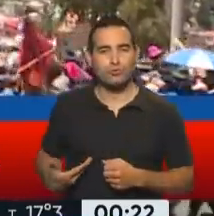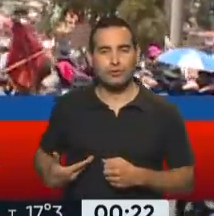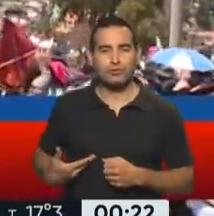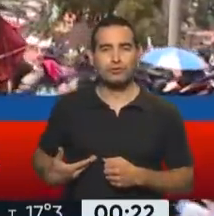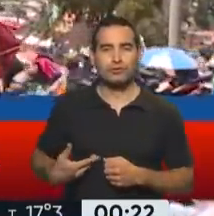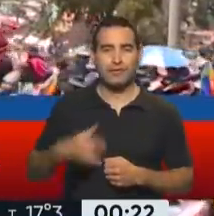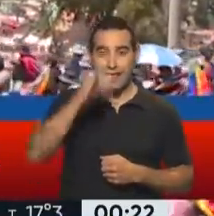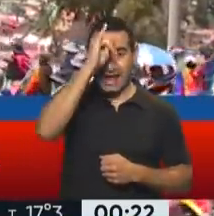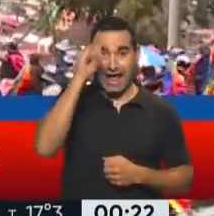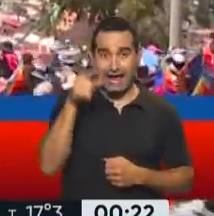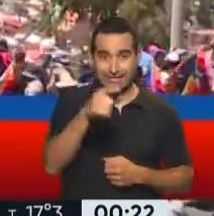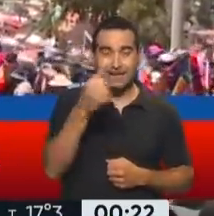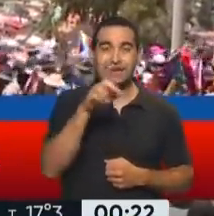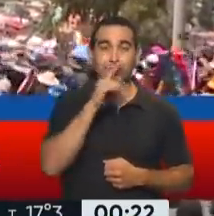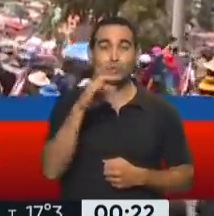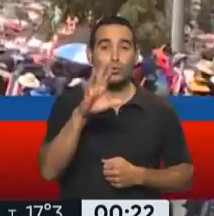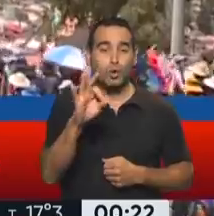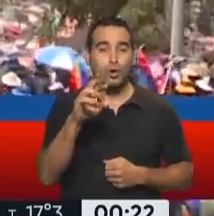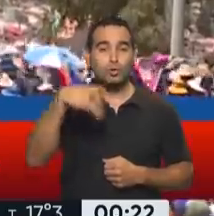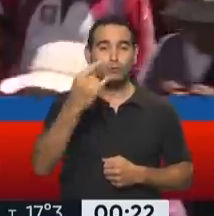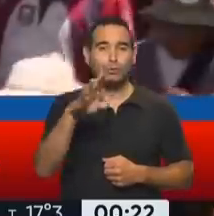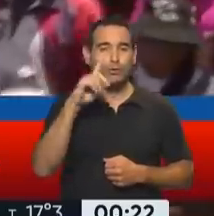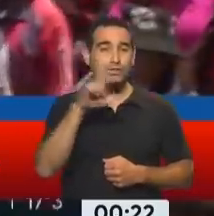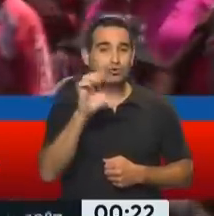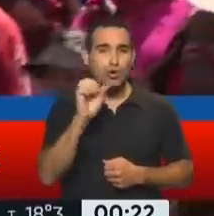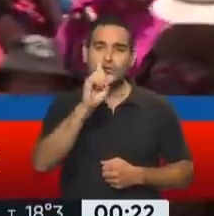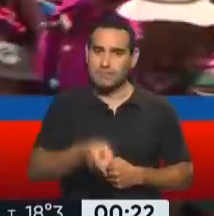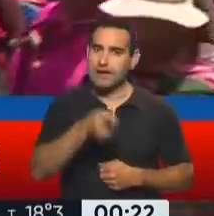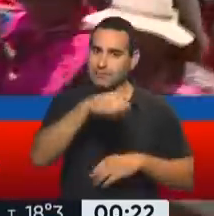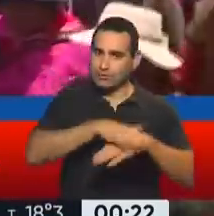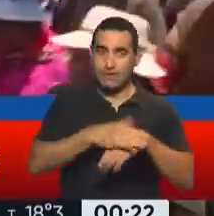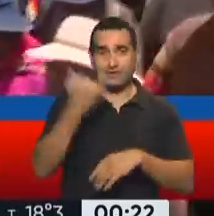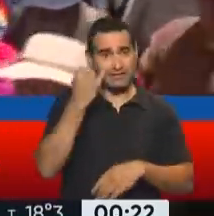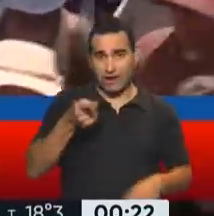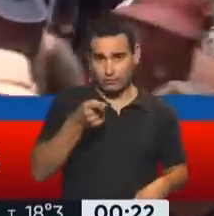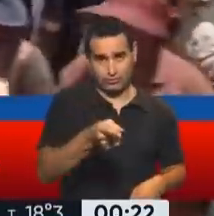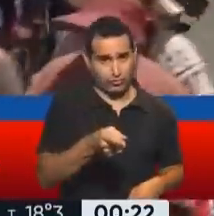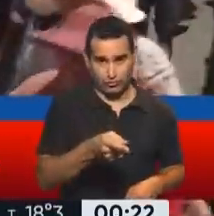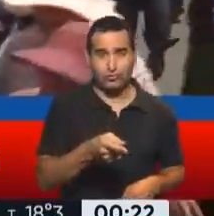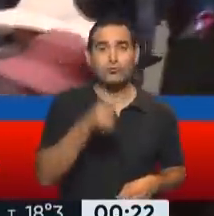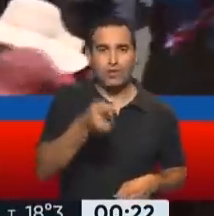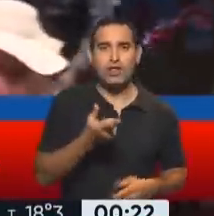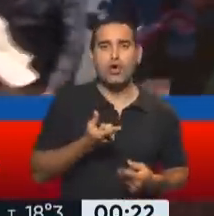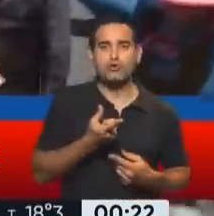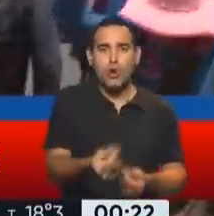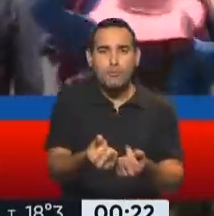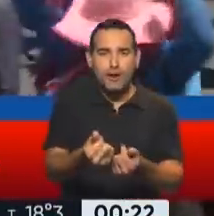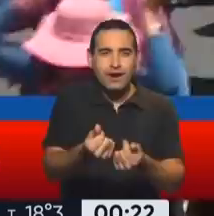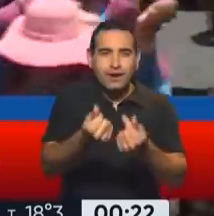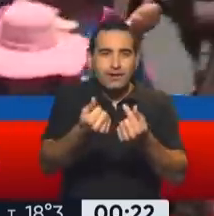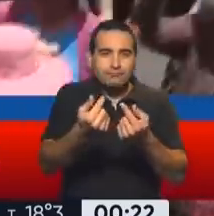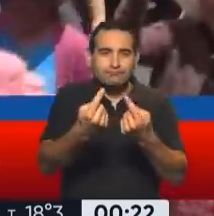Gobierno de Áñez en su momento, Arturo Murillo, que también quedó condenado por justamente compra de,